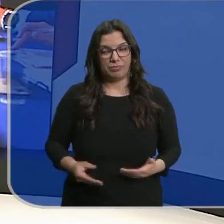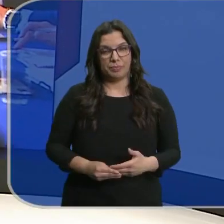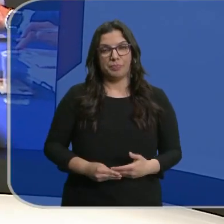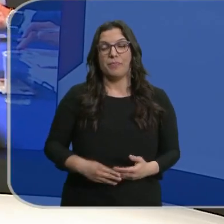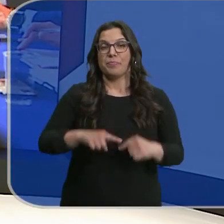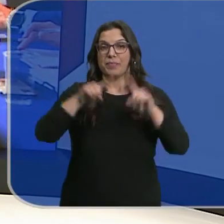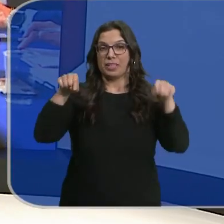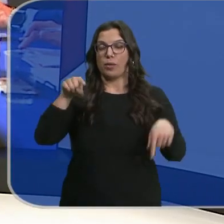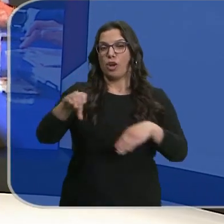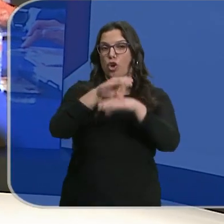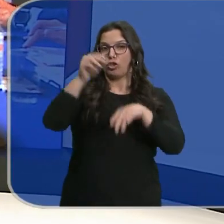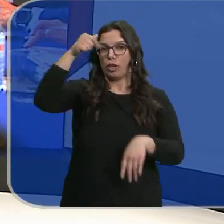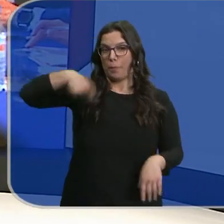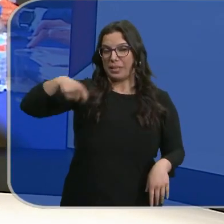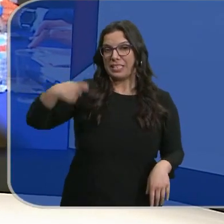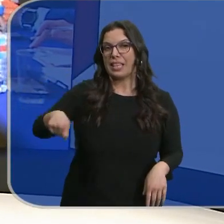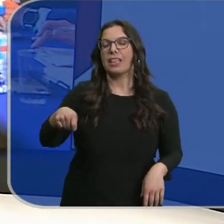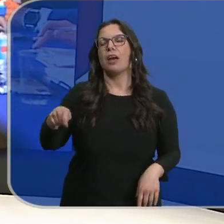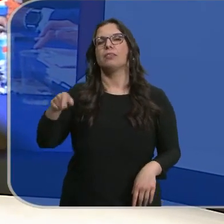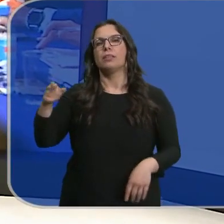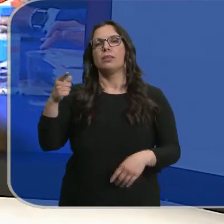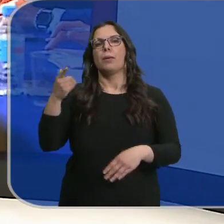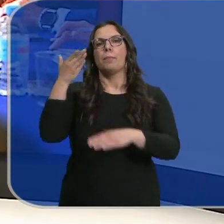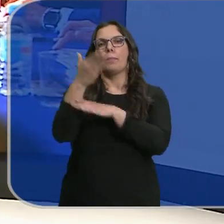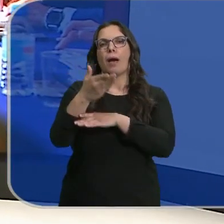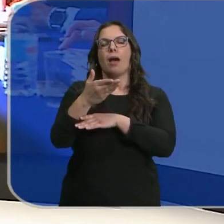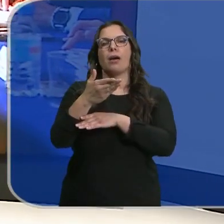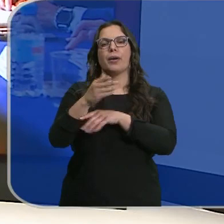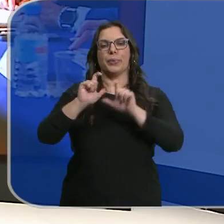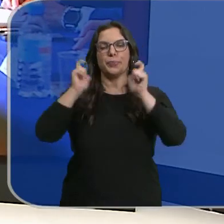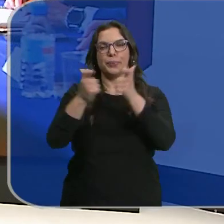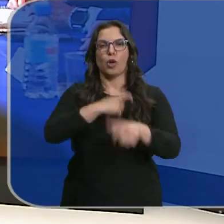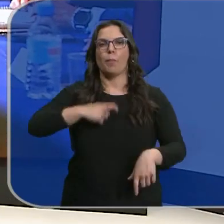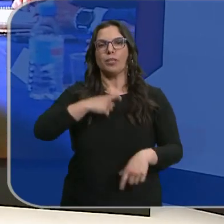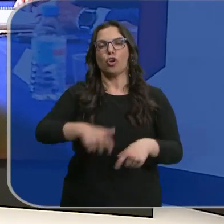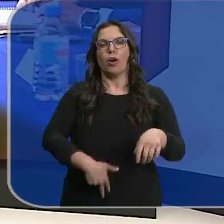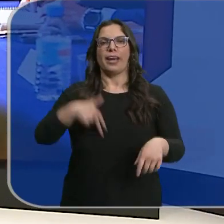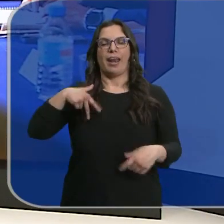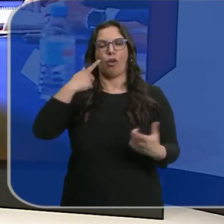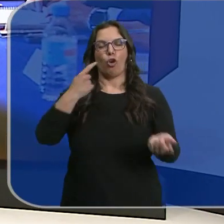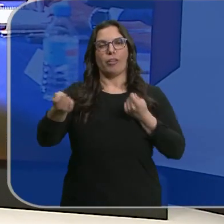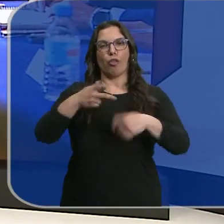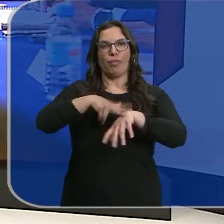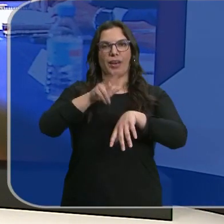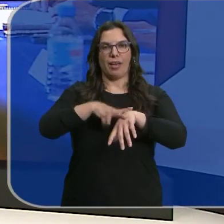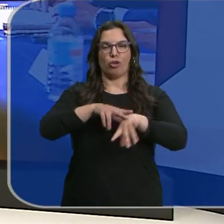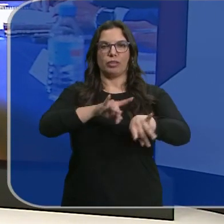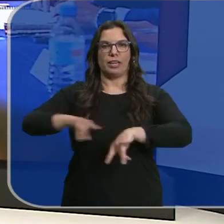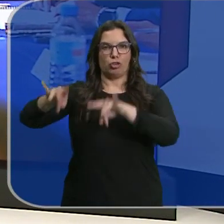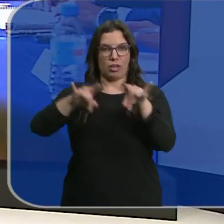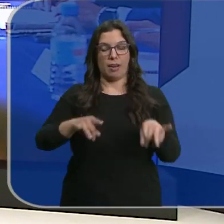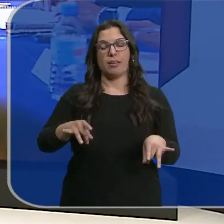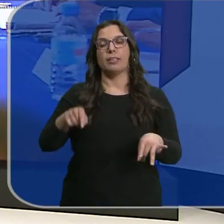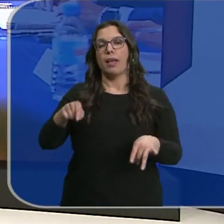En Segovia, consejero de la Presidencia, Jesús Julio Carnero, ha presidido la Comisión General de Coordinación con los Delegados Territoriales de la Comunidad.